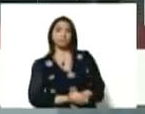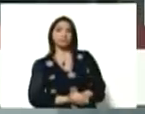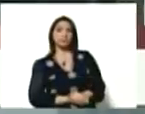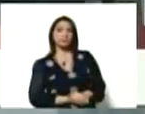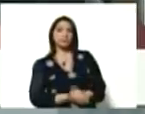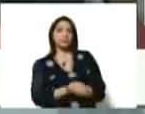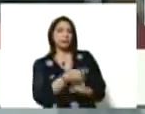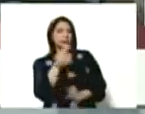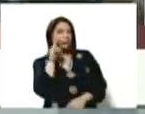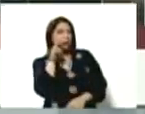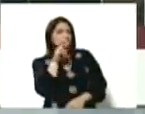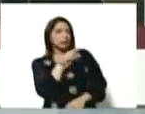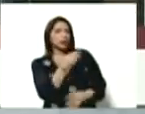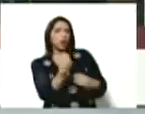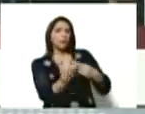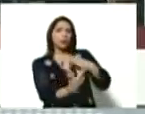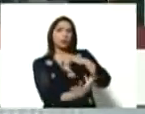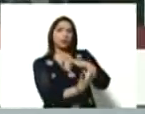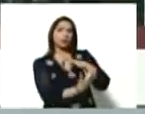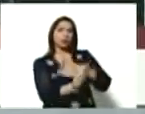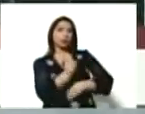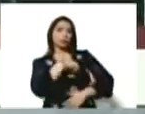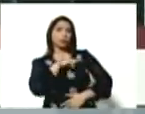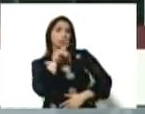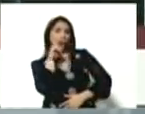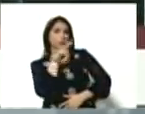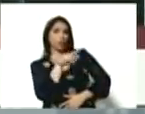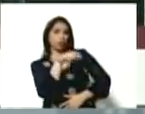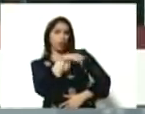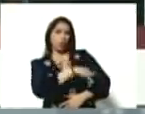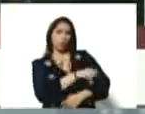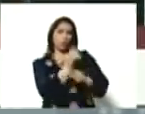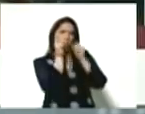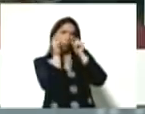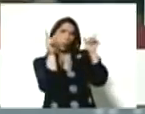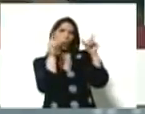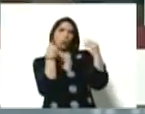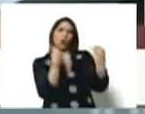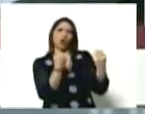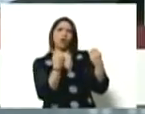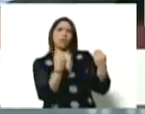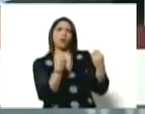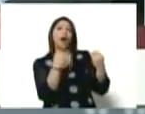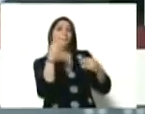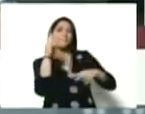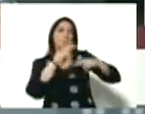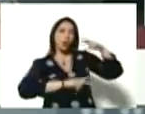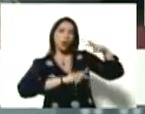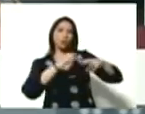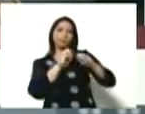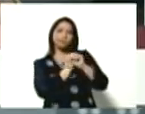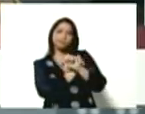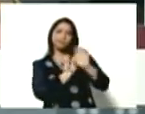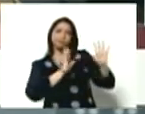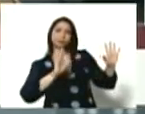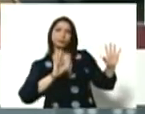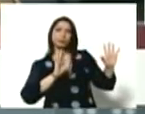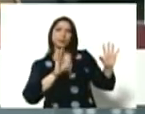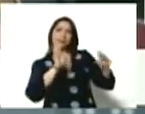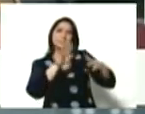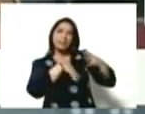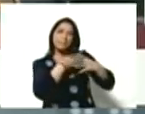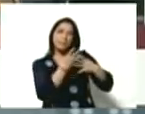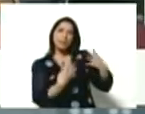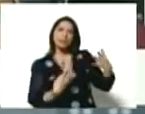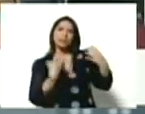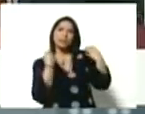vista tecnológico. Y acá lo que hemos presenciado hoy ha sido precisamente la exposición clara, diáfana, transparente